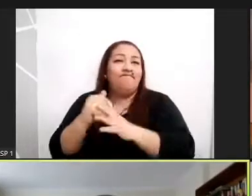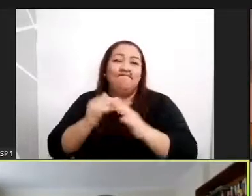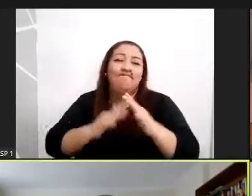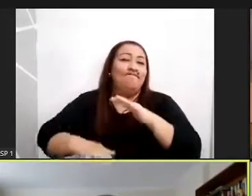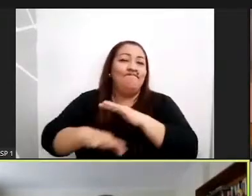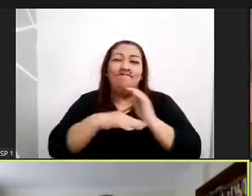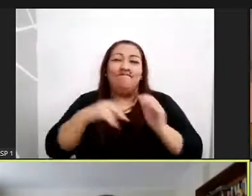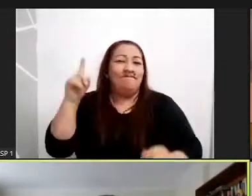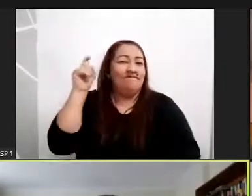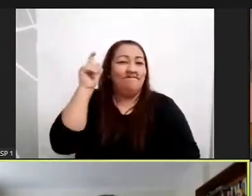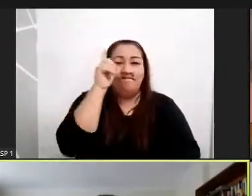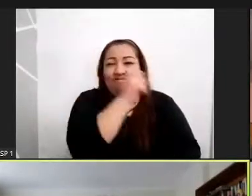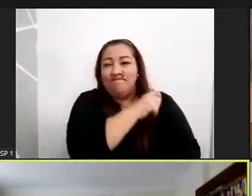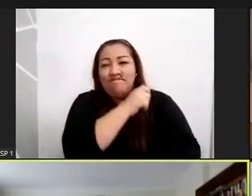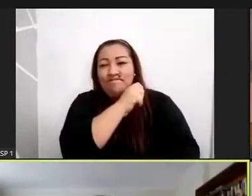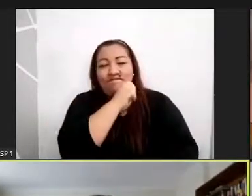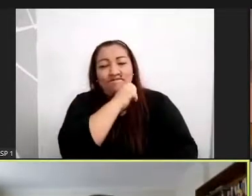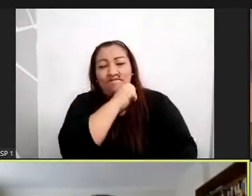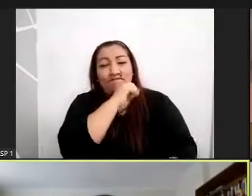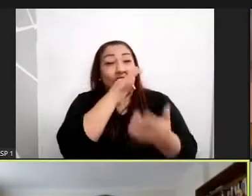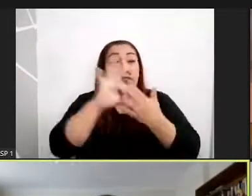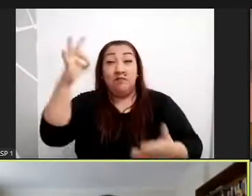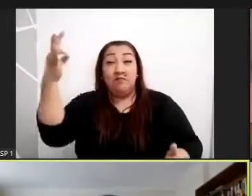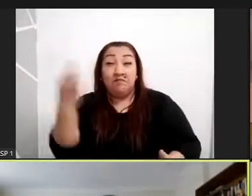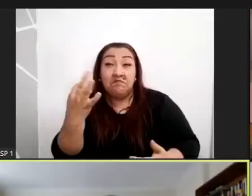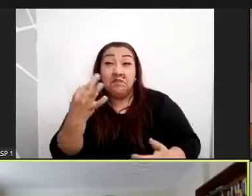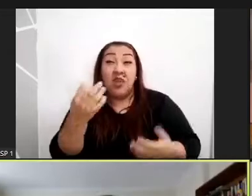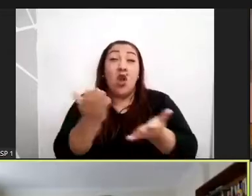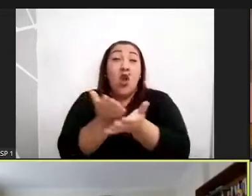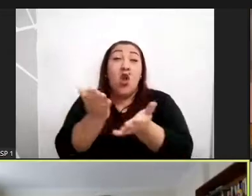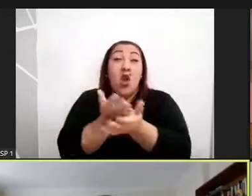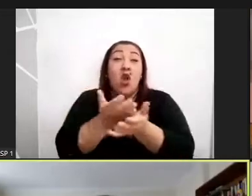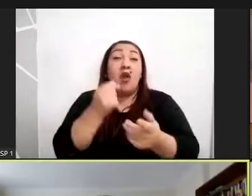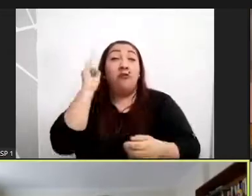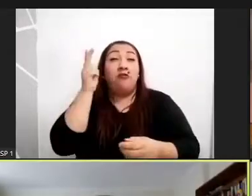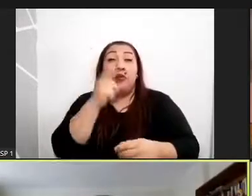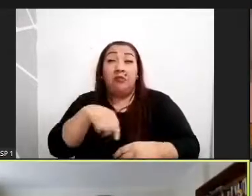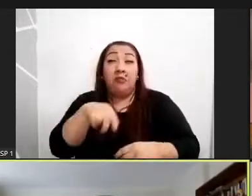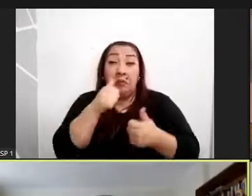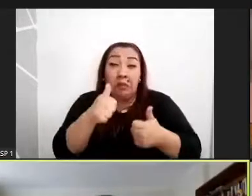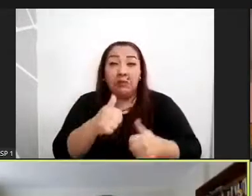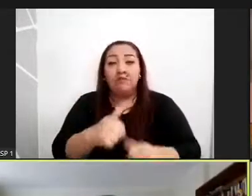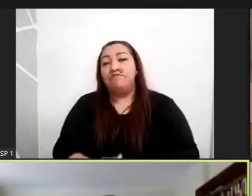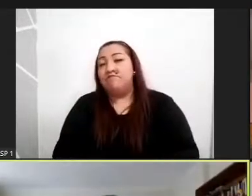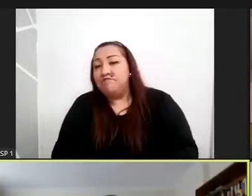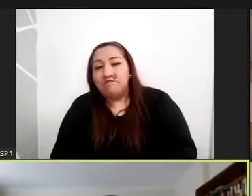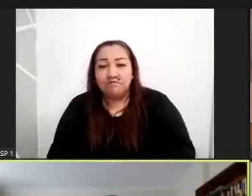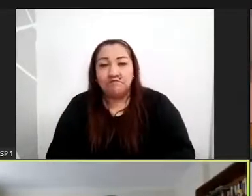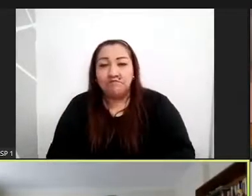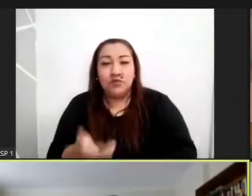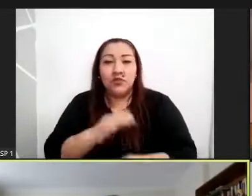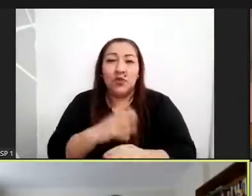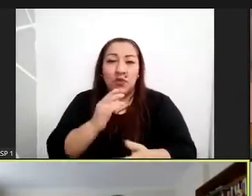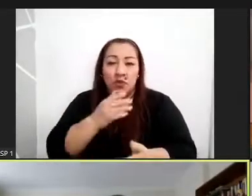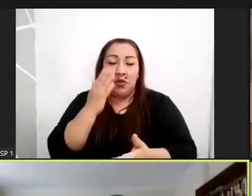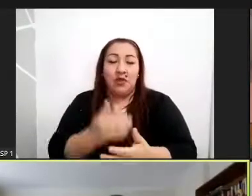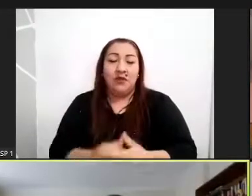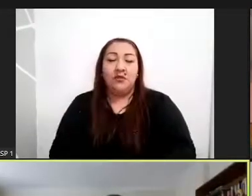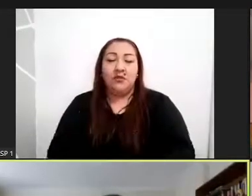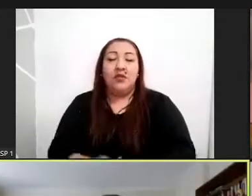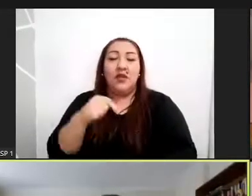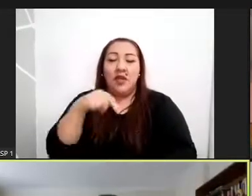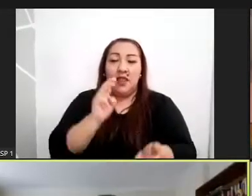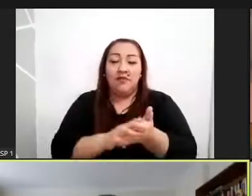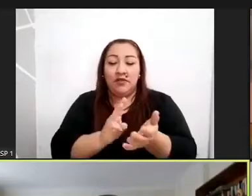sumamente deficiente y la calidad docente en muchos casos también, frente a los retos que enfrentan esta generación. La Defensoría